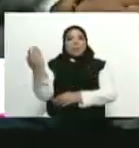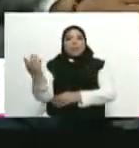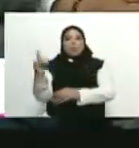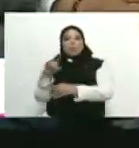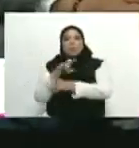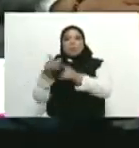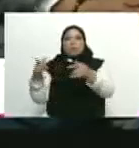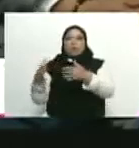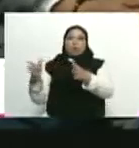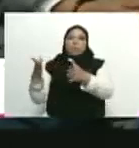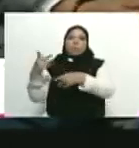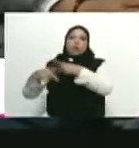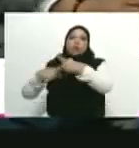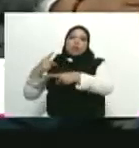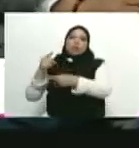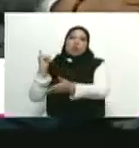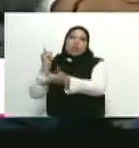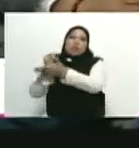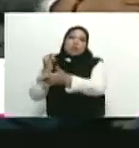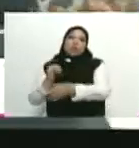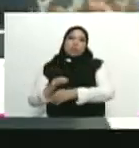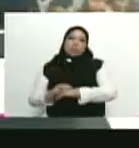que la universidad abre sus inscripciones.